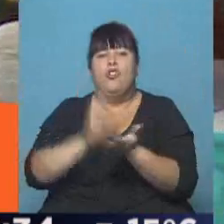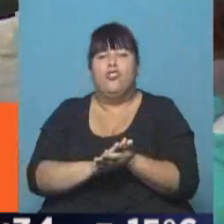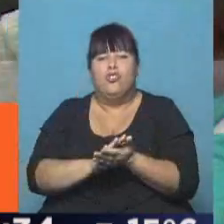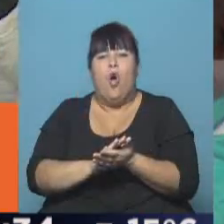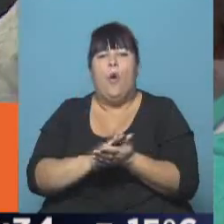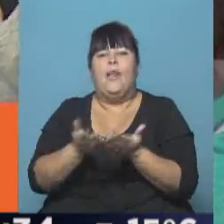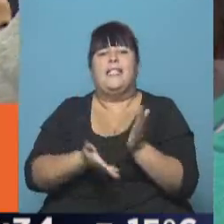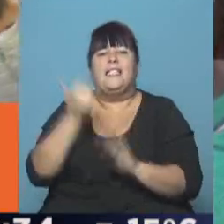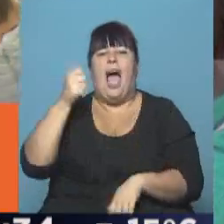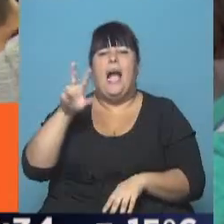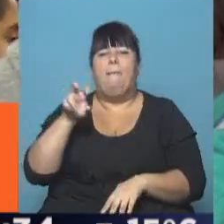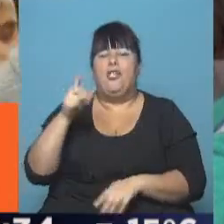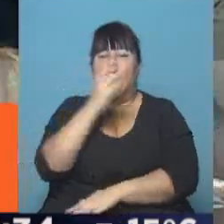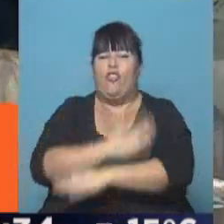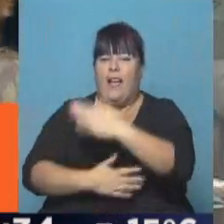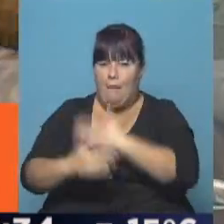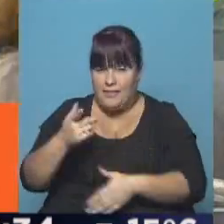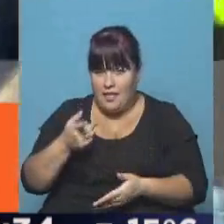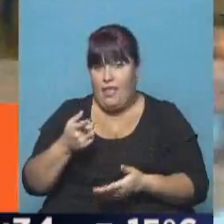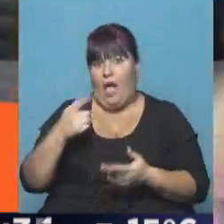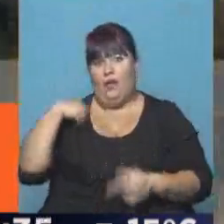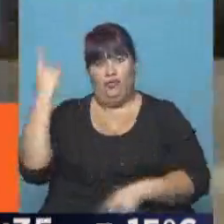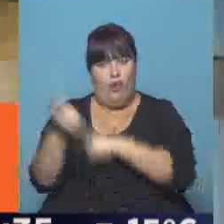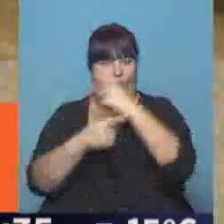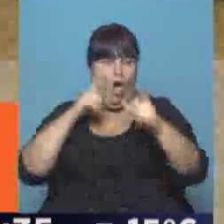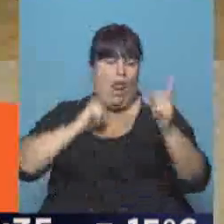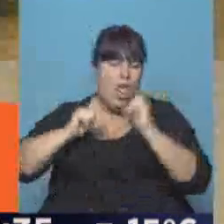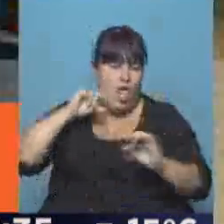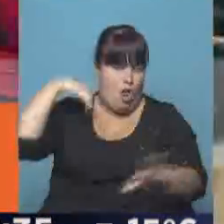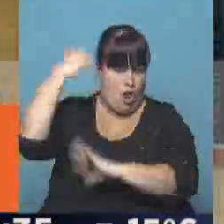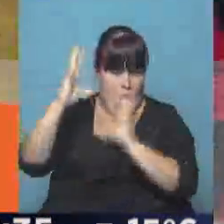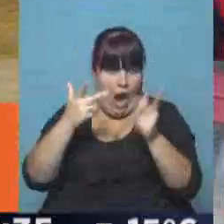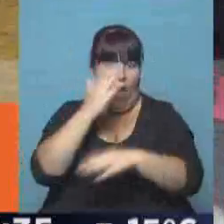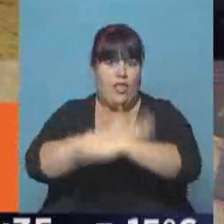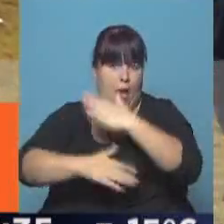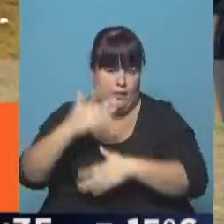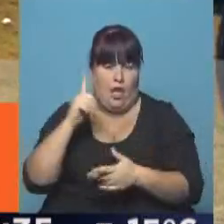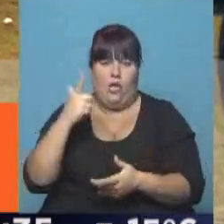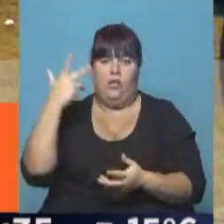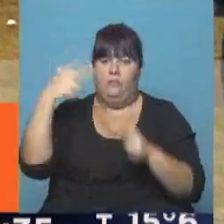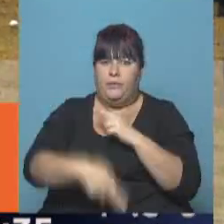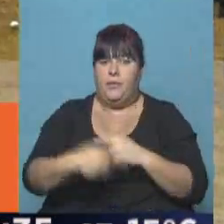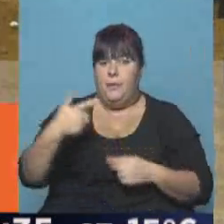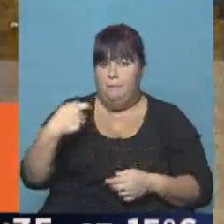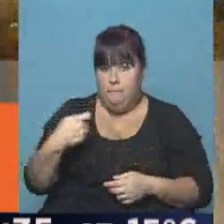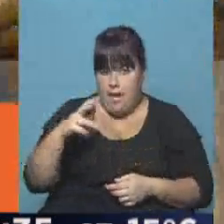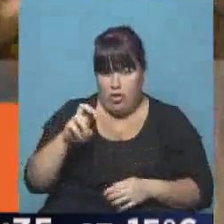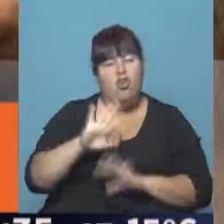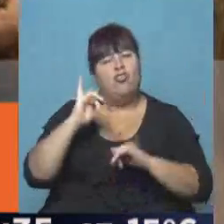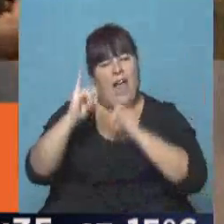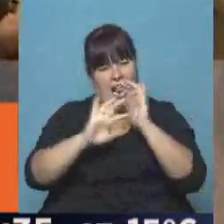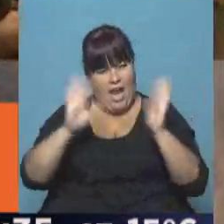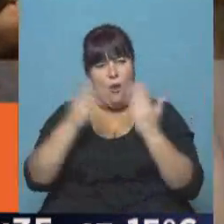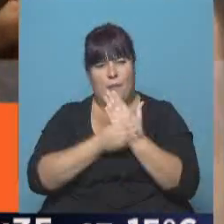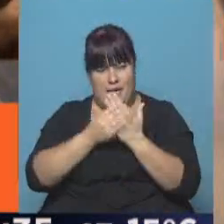de la quita de la pensión por discapacidad? Que hubo toda una polémica por los discapacitados que se quedaron sin esta pensión. No, ya lo aclaró bien